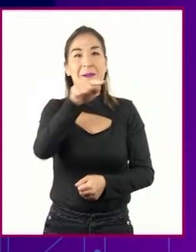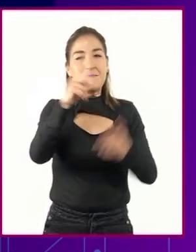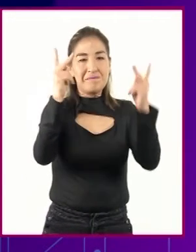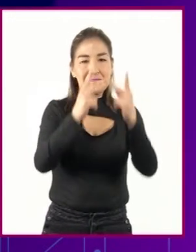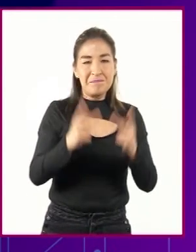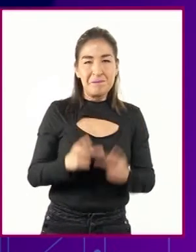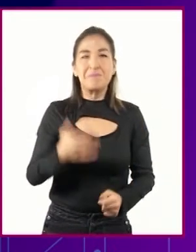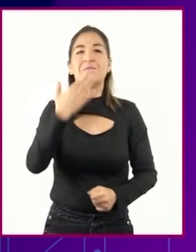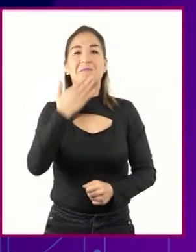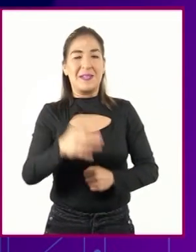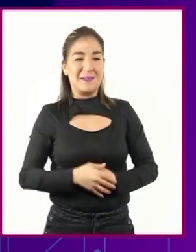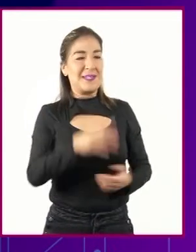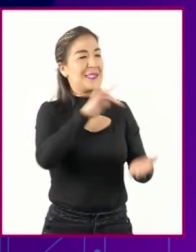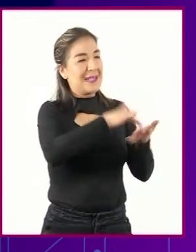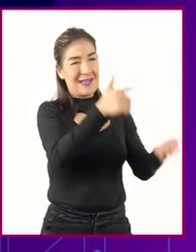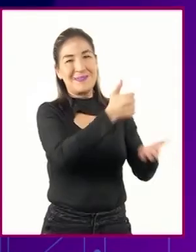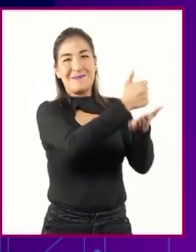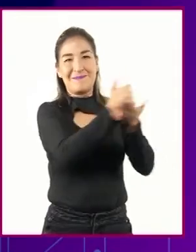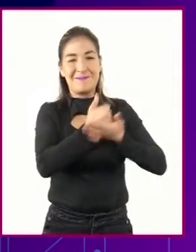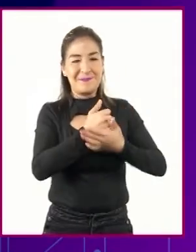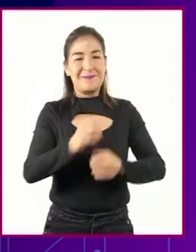perfección. Gracias por ayudarnos, Leslie.